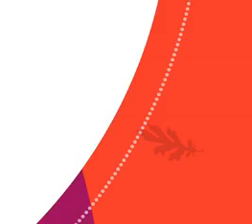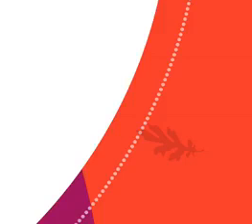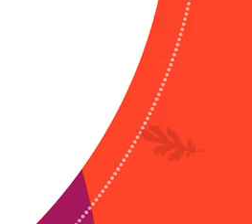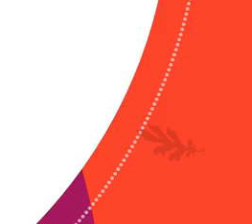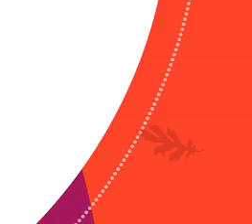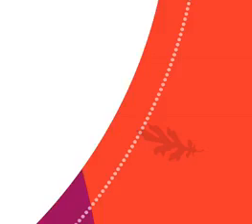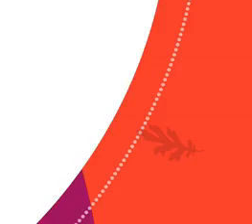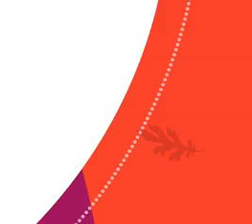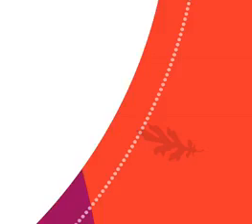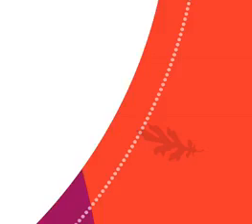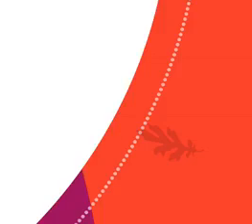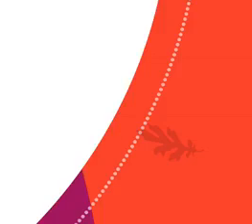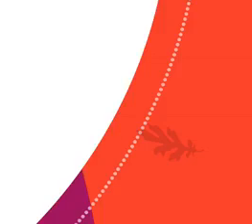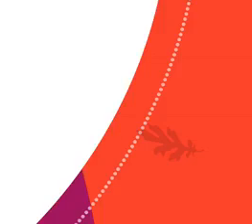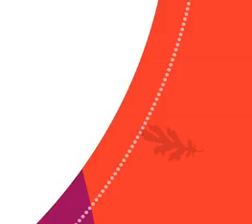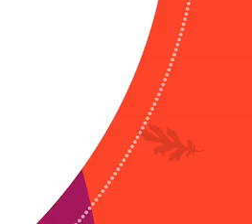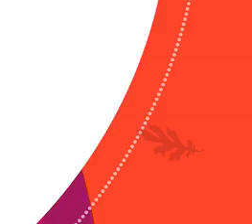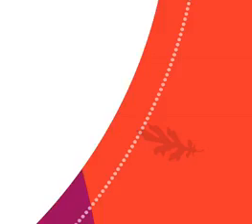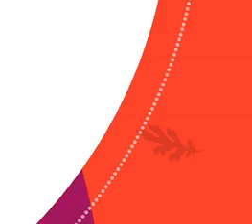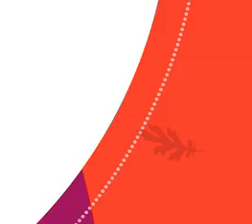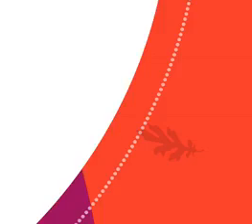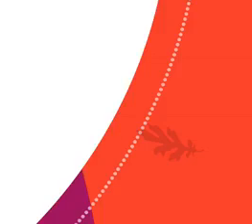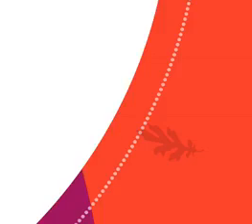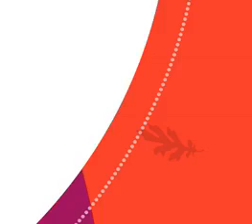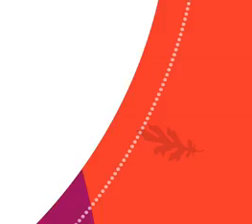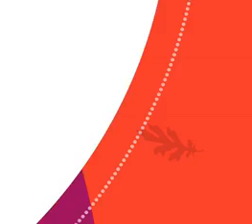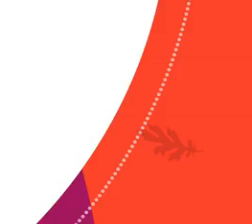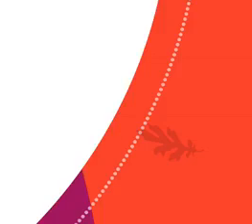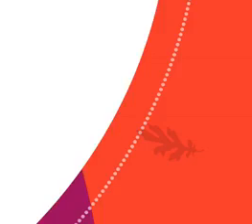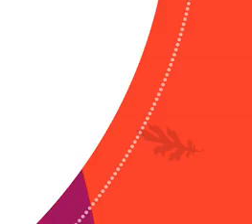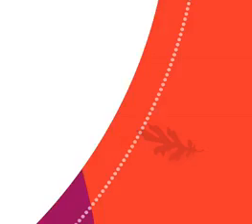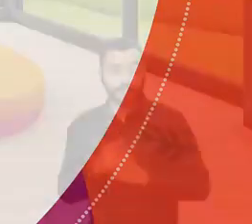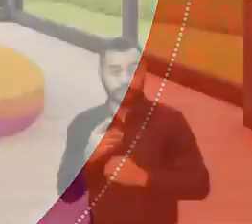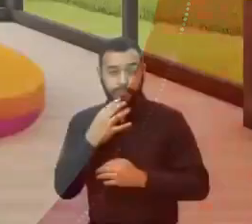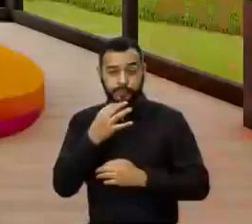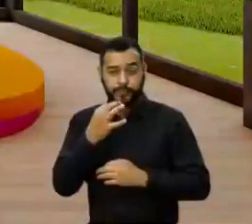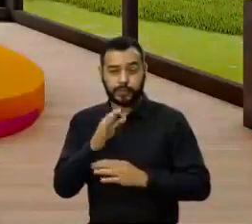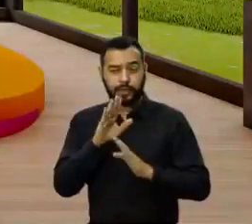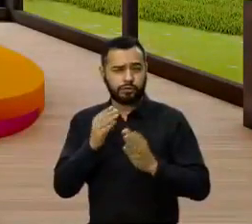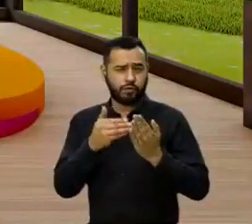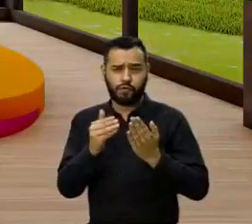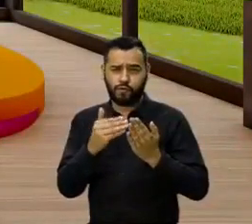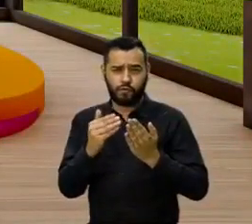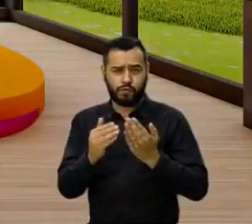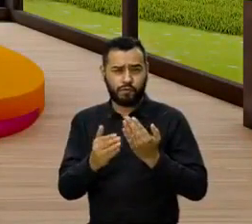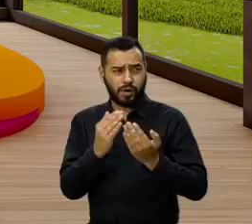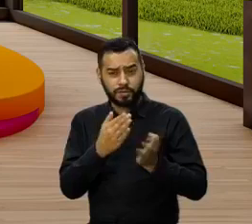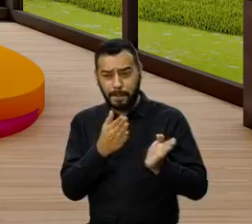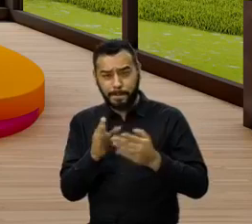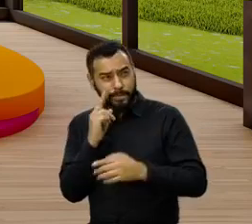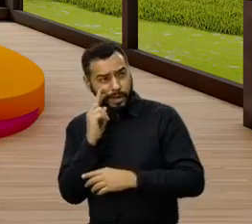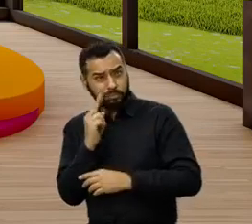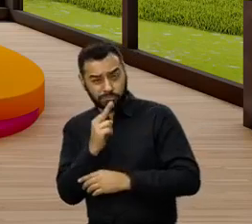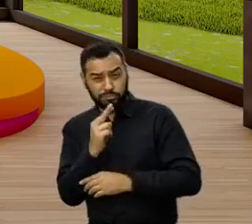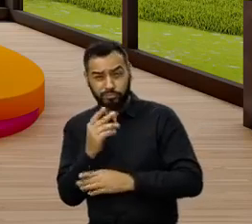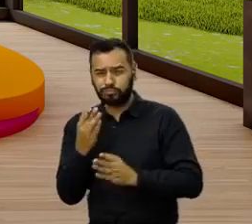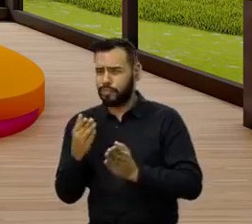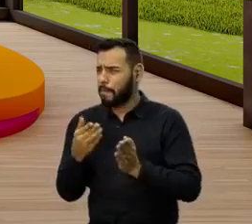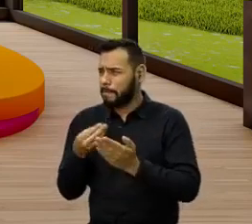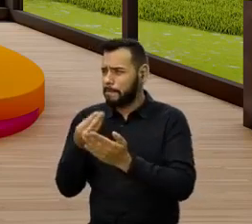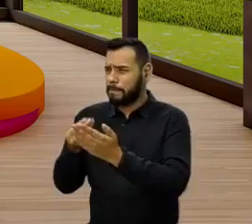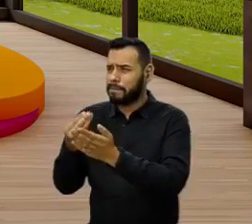comprenda con nosotros sin cedro mochi bueno esto de verdad estos están muy fáciles le hablan de pago sucesiva muy